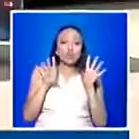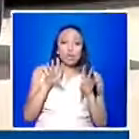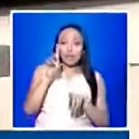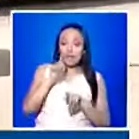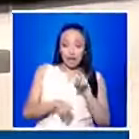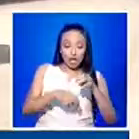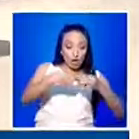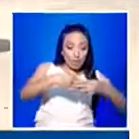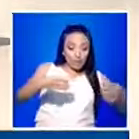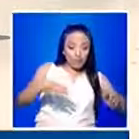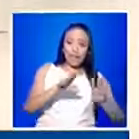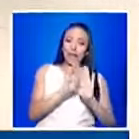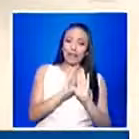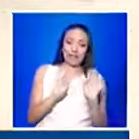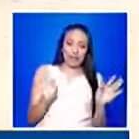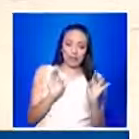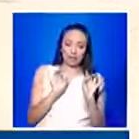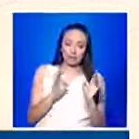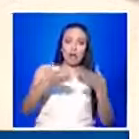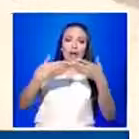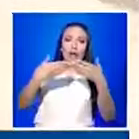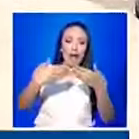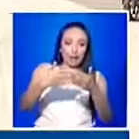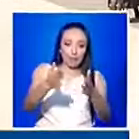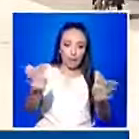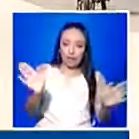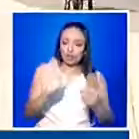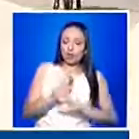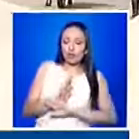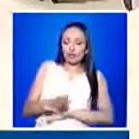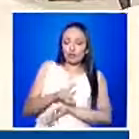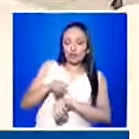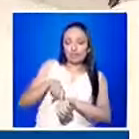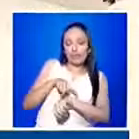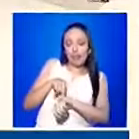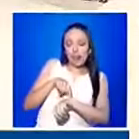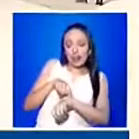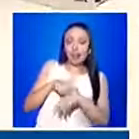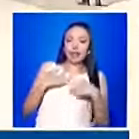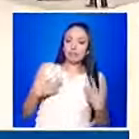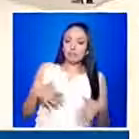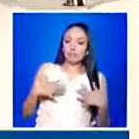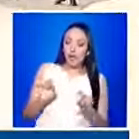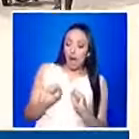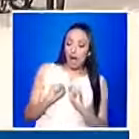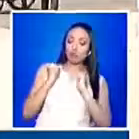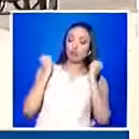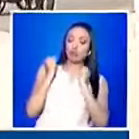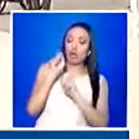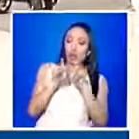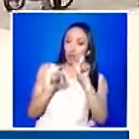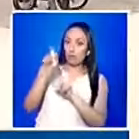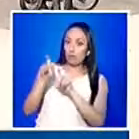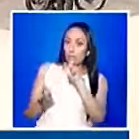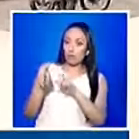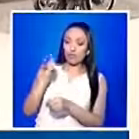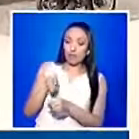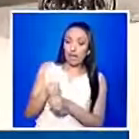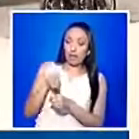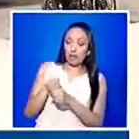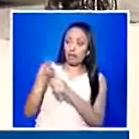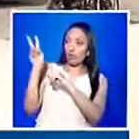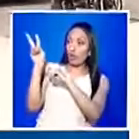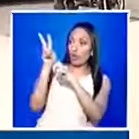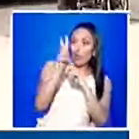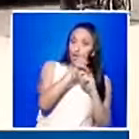ni víctimas mortales y la vía fue abierta al tránsito luego de varios minutos, pero tremendo susto que se pudo haber llevado quienes estaban dentro del vehículo y